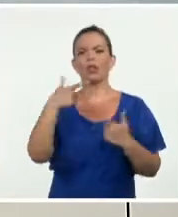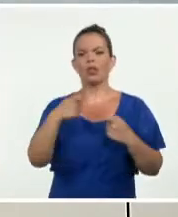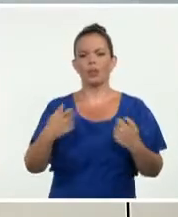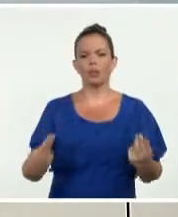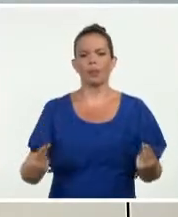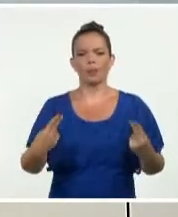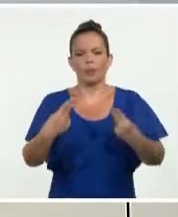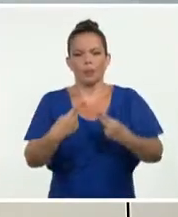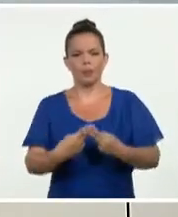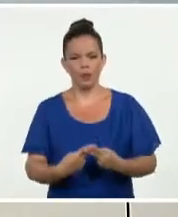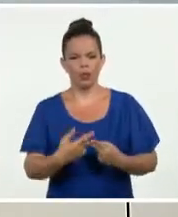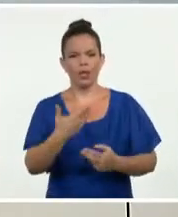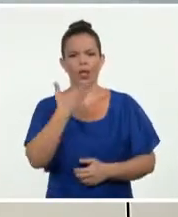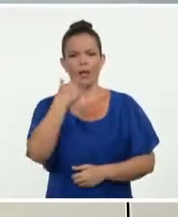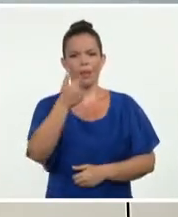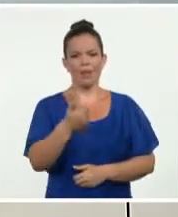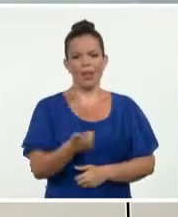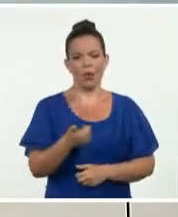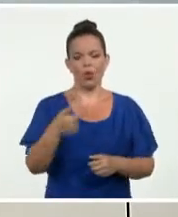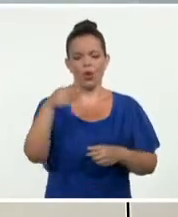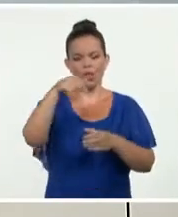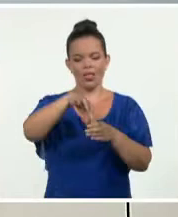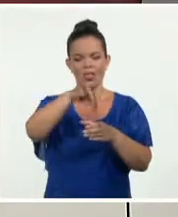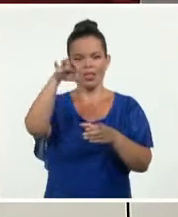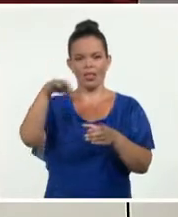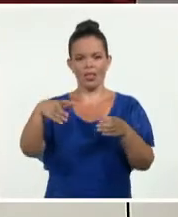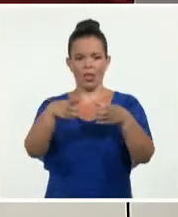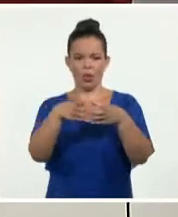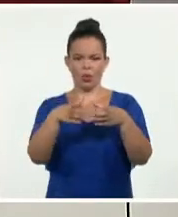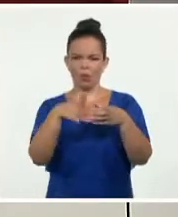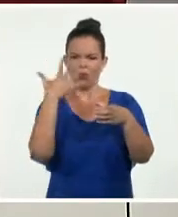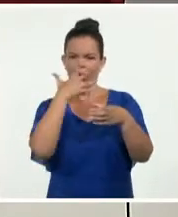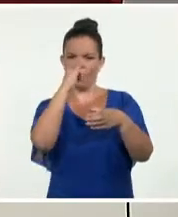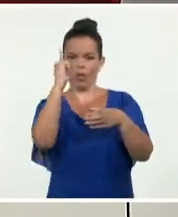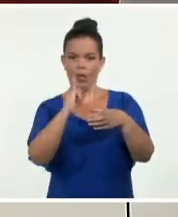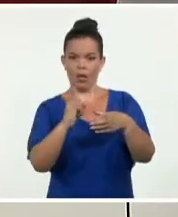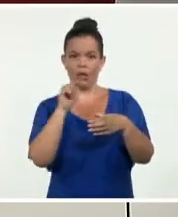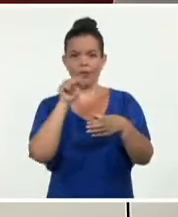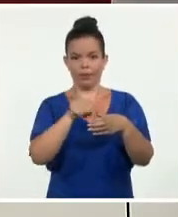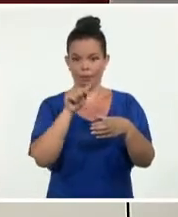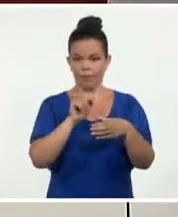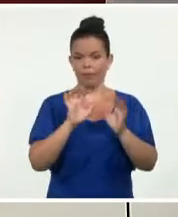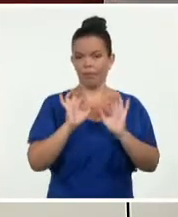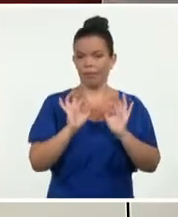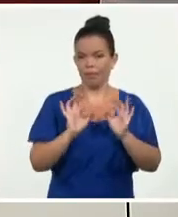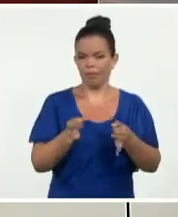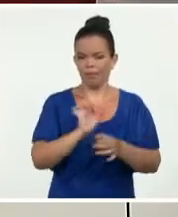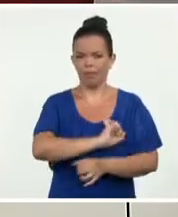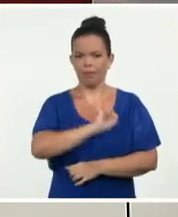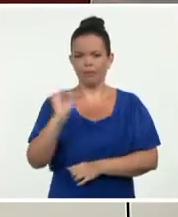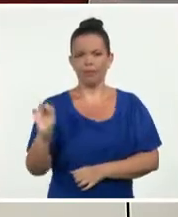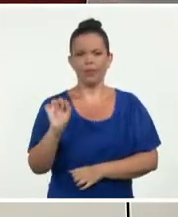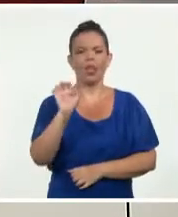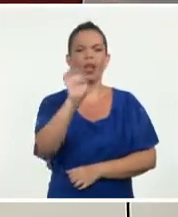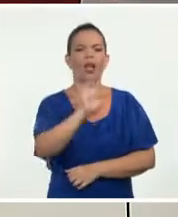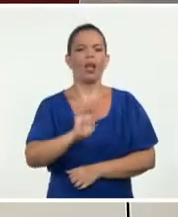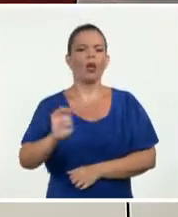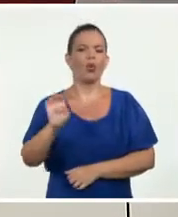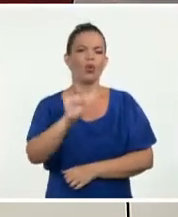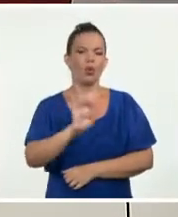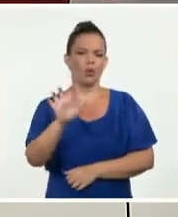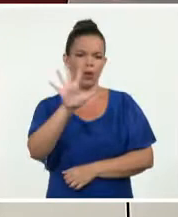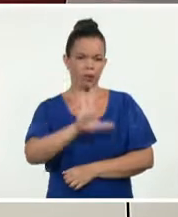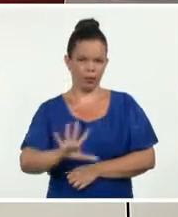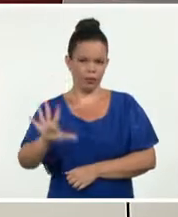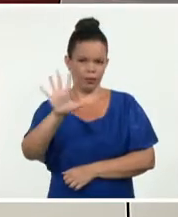mejor primer clasificado de grupo, que por desempate es Italia. Este equipo viene de triunfar en el Campeonato Europeo del 2021 con una nueva